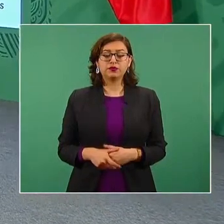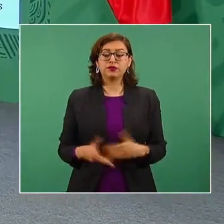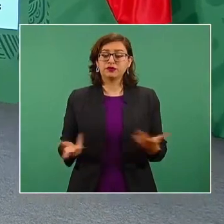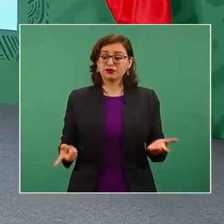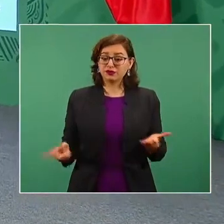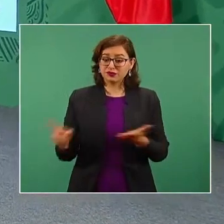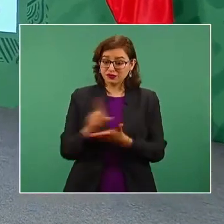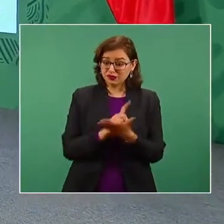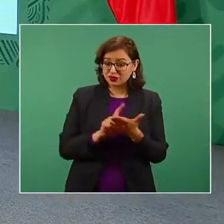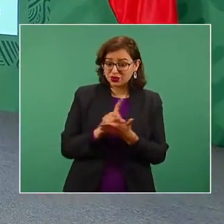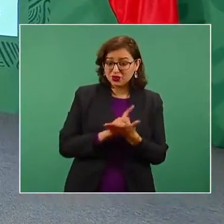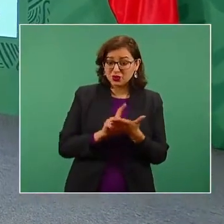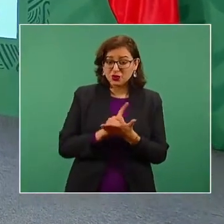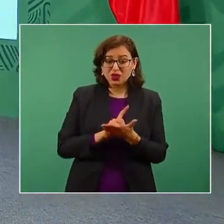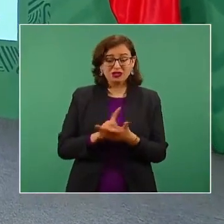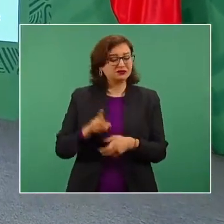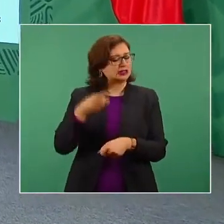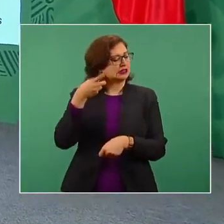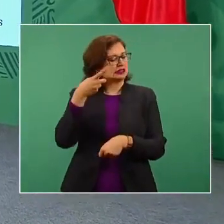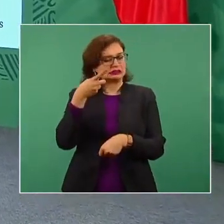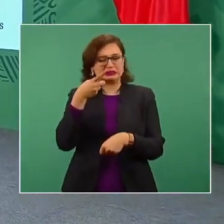dañinas, peligrosas,